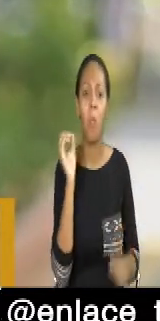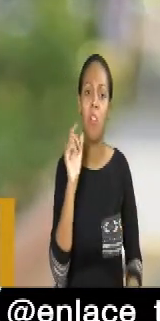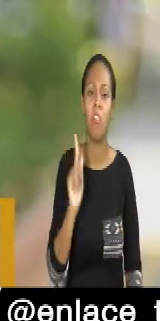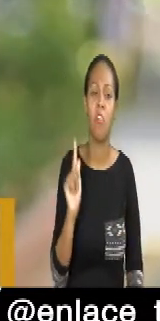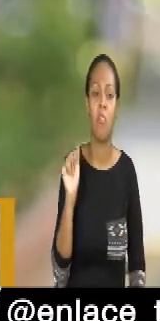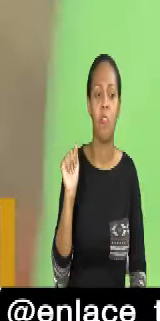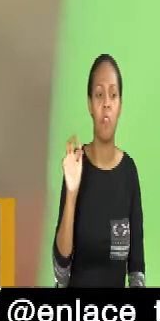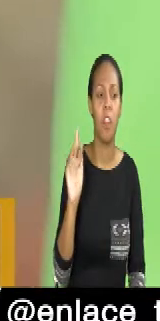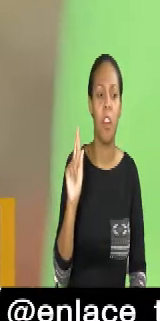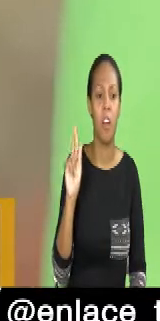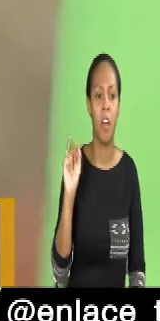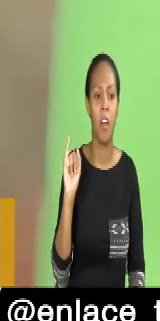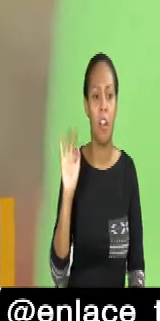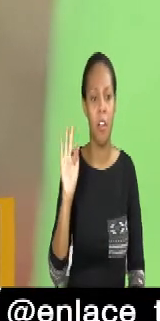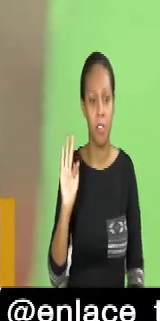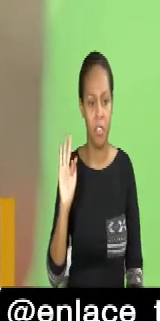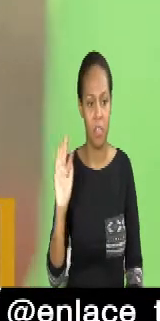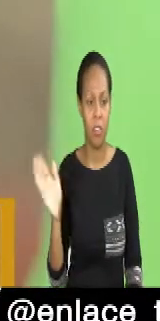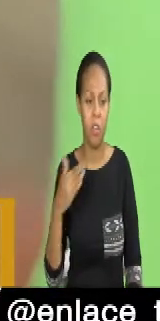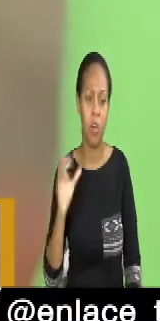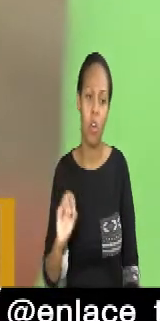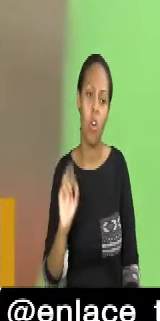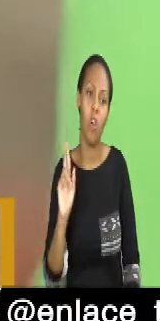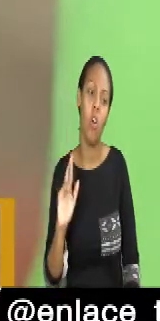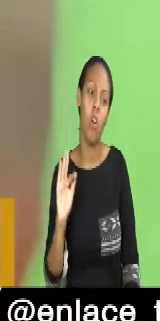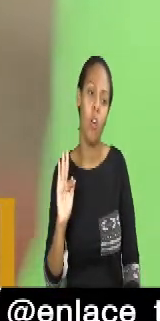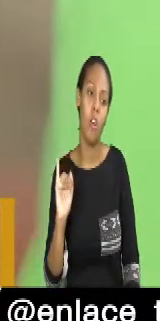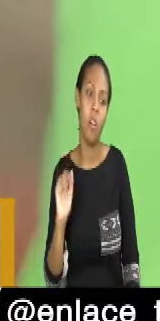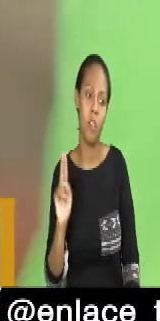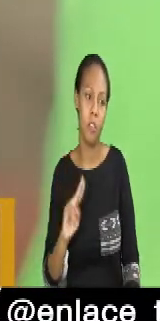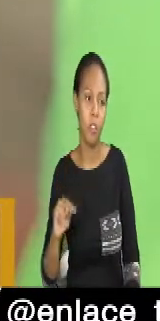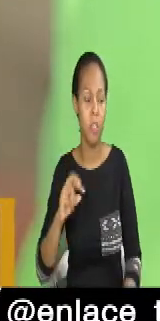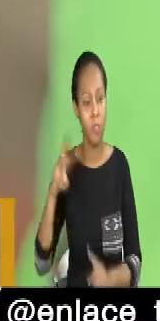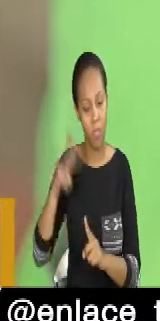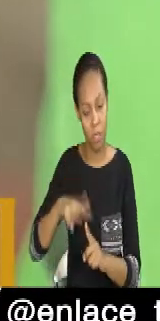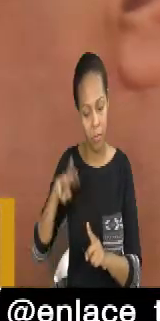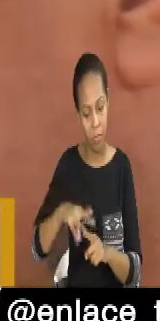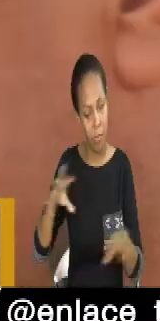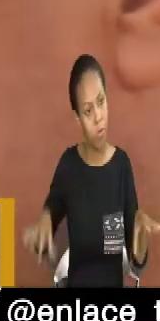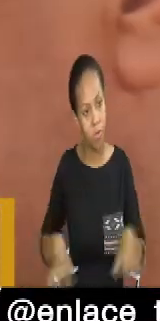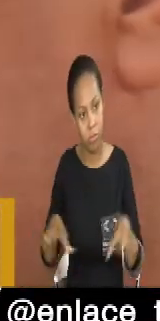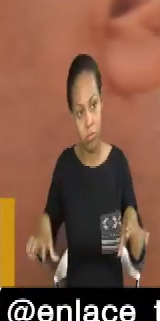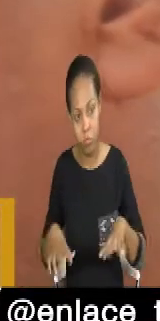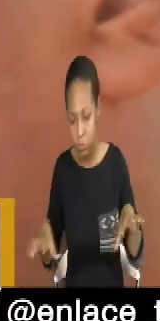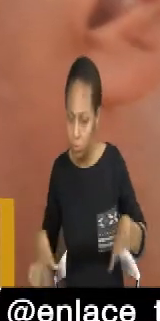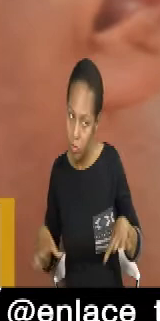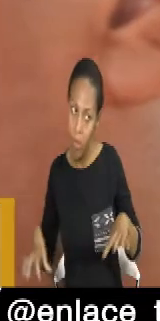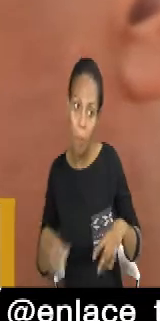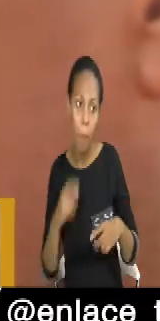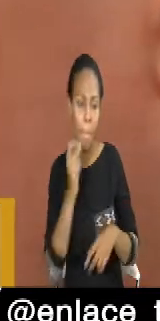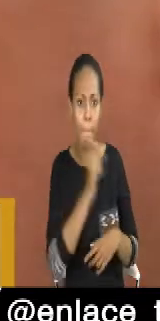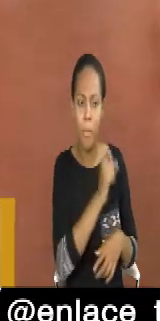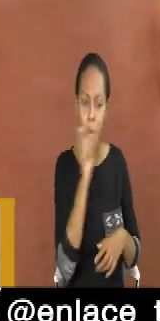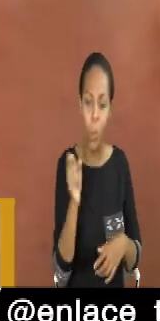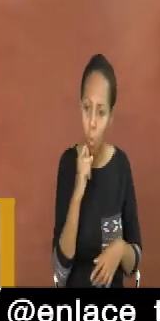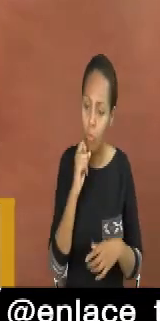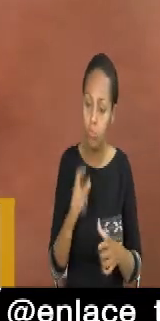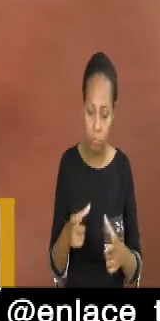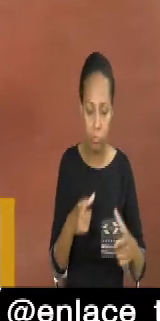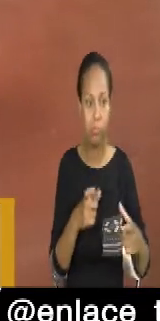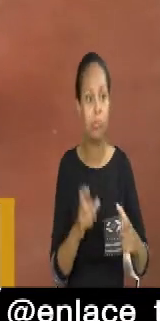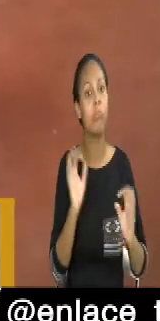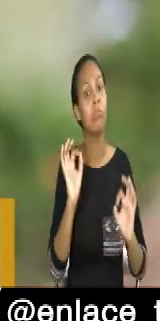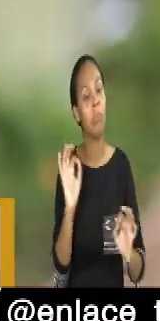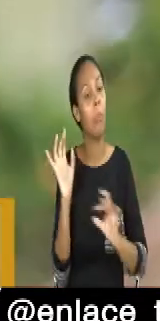el estilo de él. Fue un trabajo discográfico de 3 meses, pero en este periodo los protagonistas lograron madurar un producto con el que esperan romper